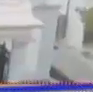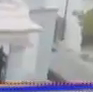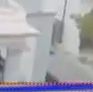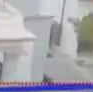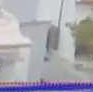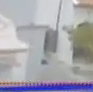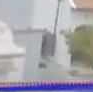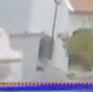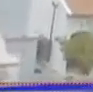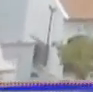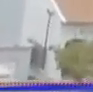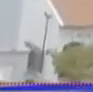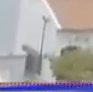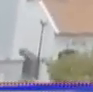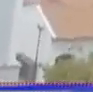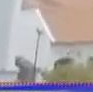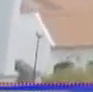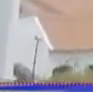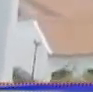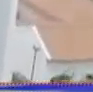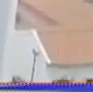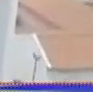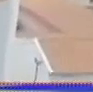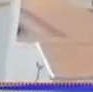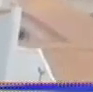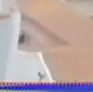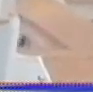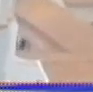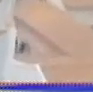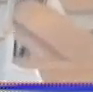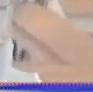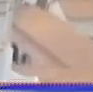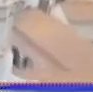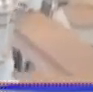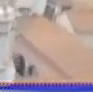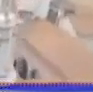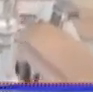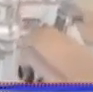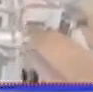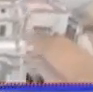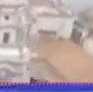monumental Panteón Nacional. A través...